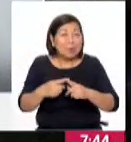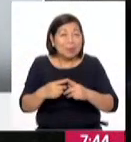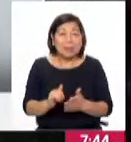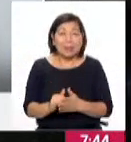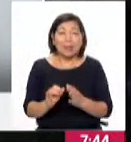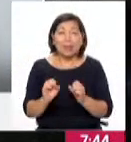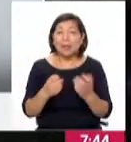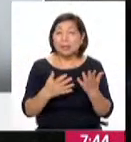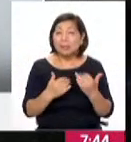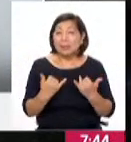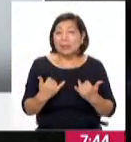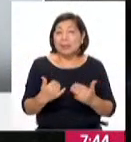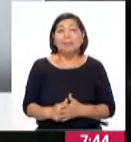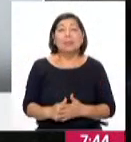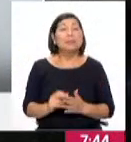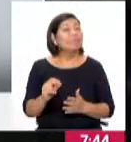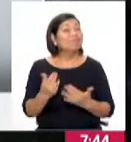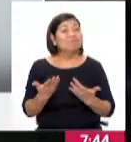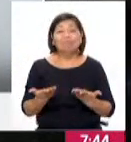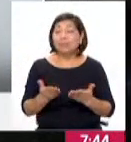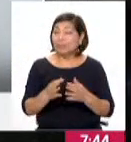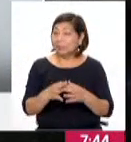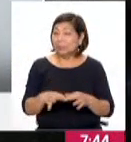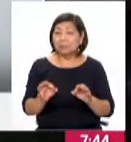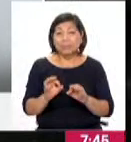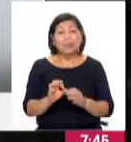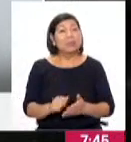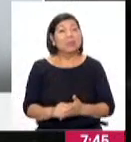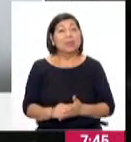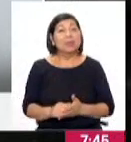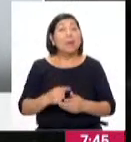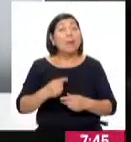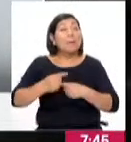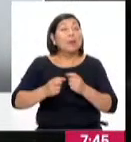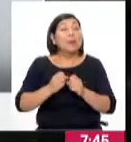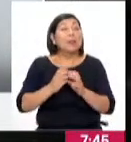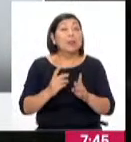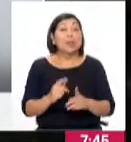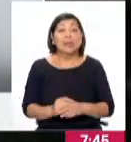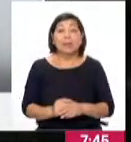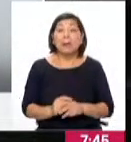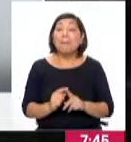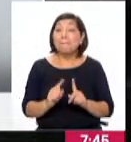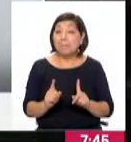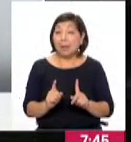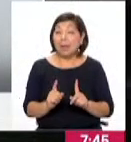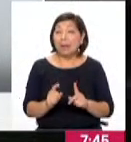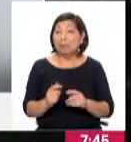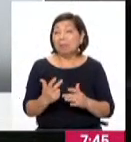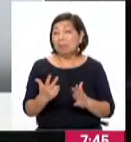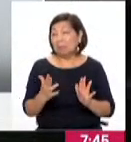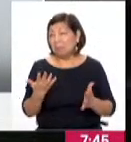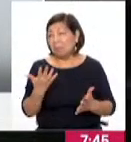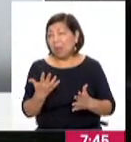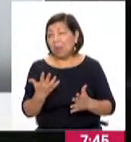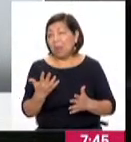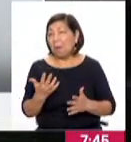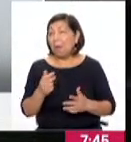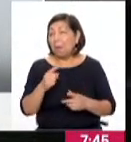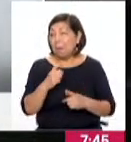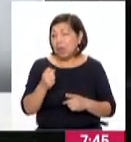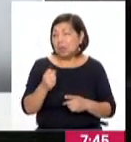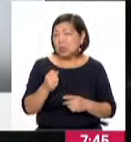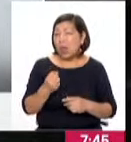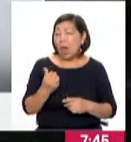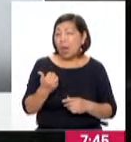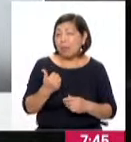los que esperamos en realidad no tenemos avisos importantes para la próxima próximos días para el trimestre marzo abril mayo si podría